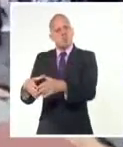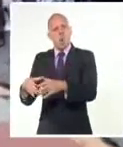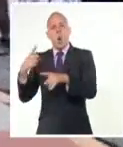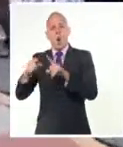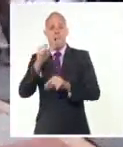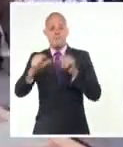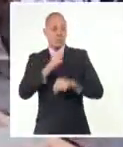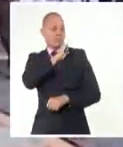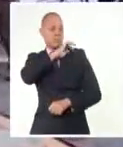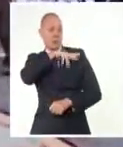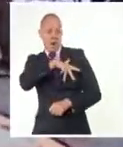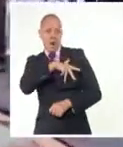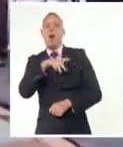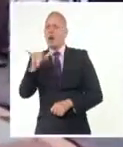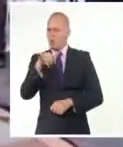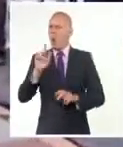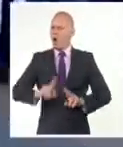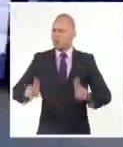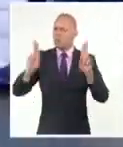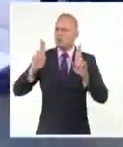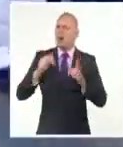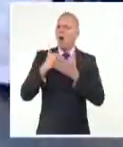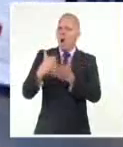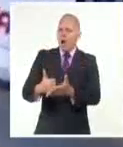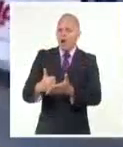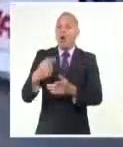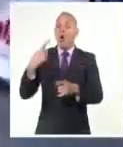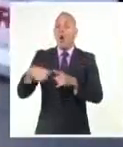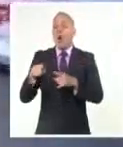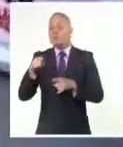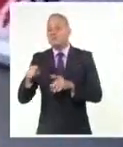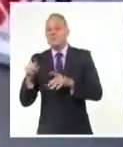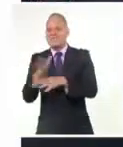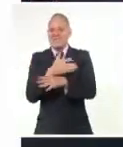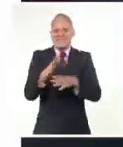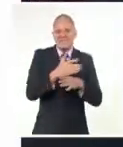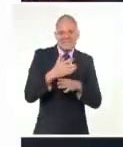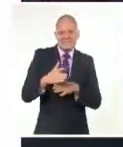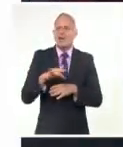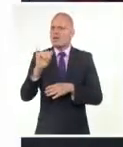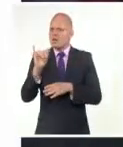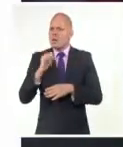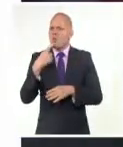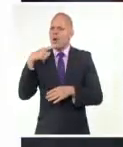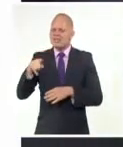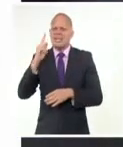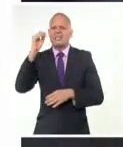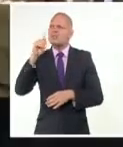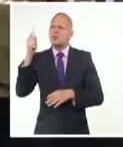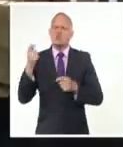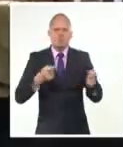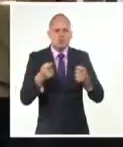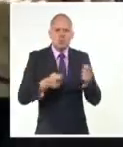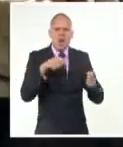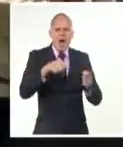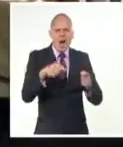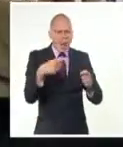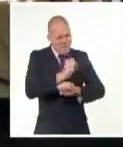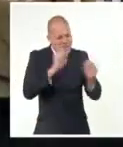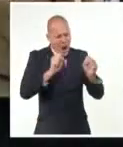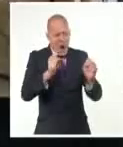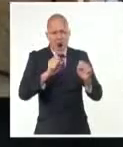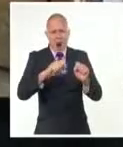el Ministerio Boliviano de Relaciones Exteriores ratificó su rechazo a los intentos de promover la violencia interna en la isla antillana. Estamos aquí